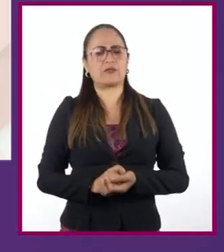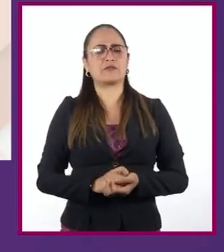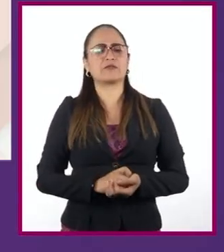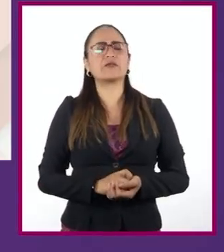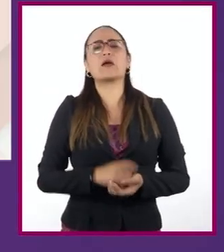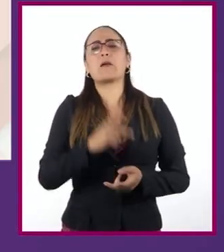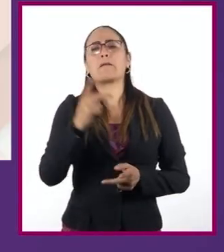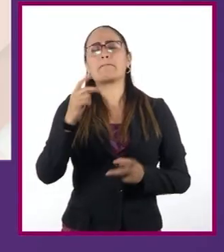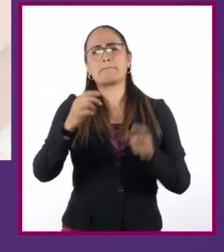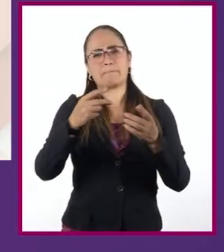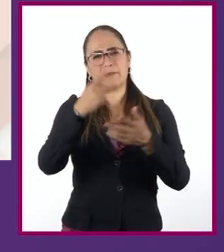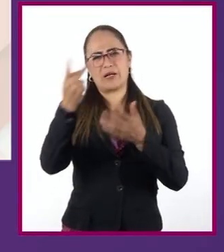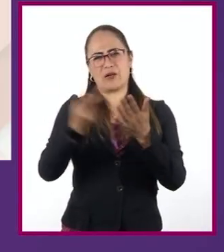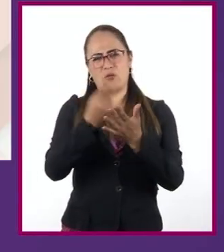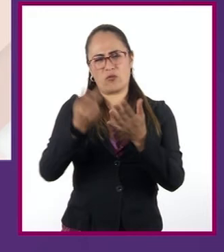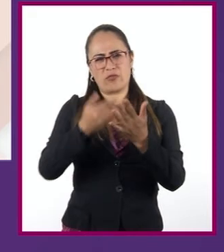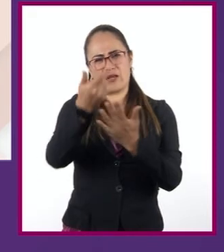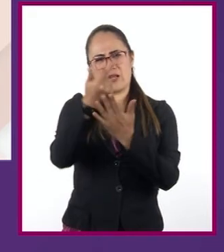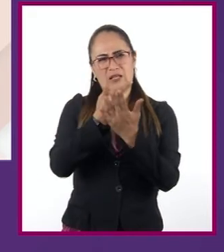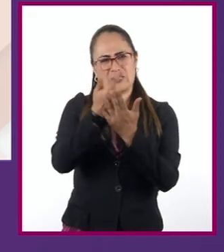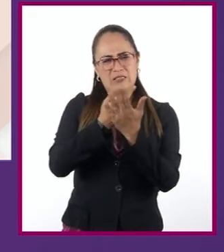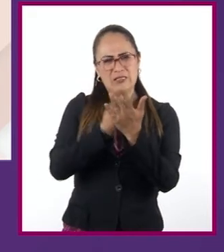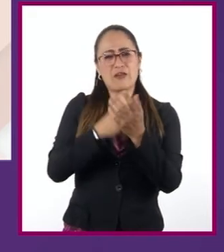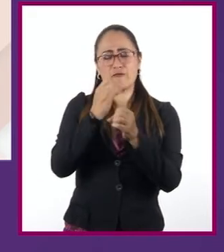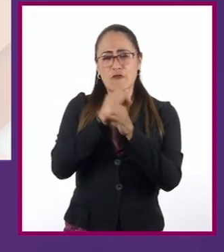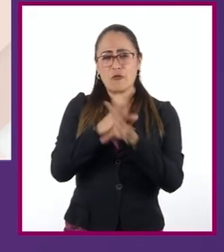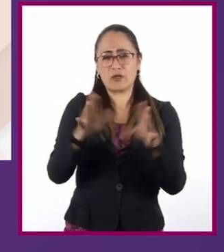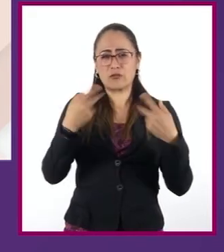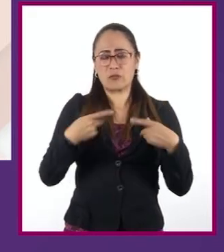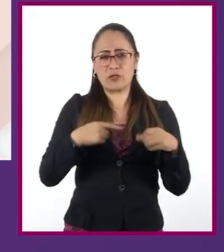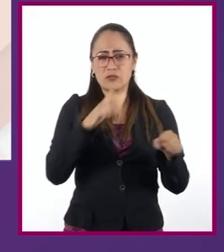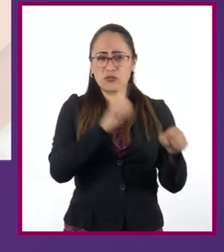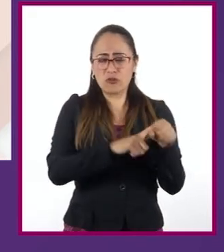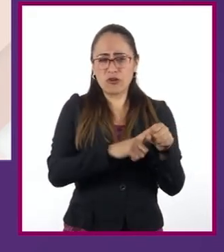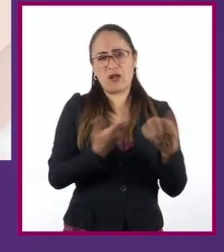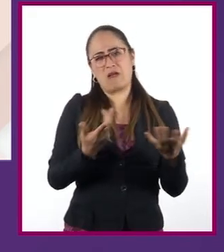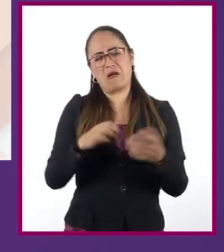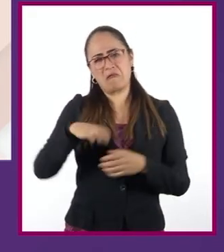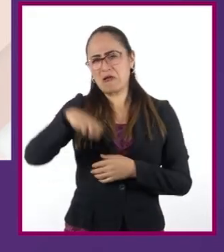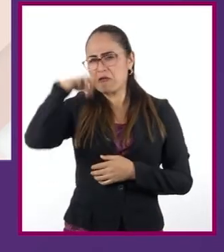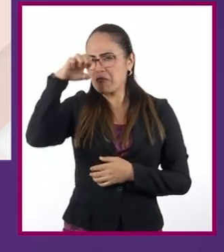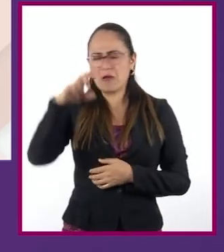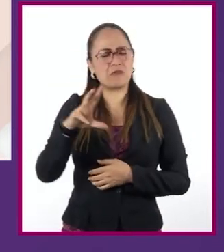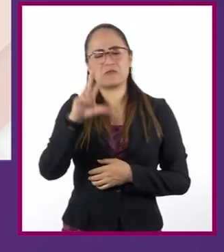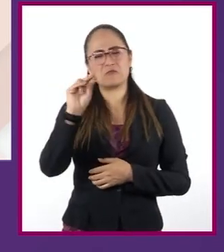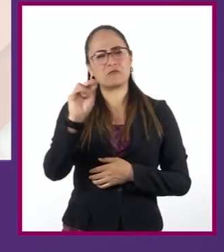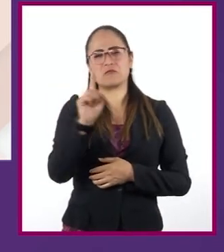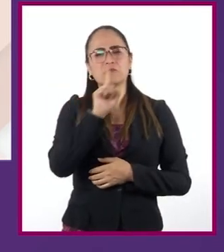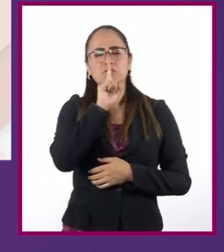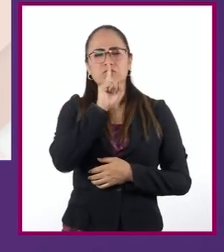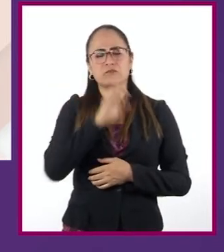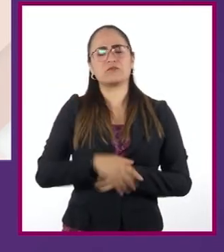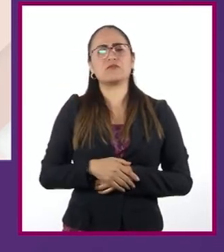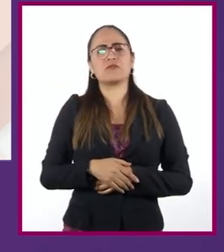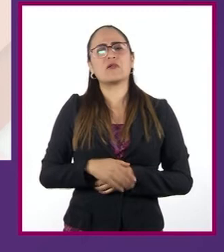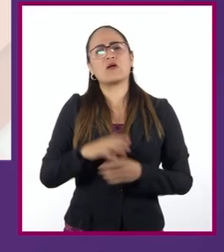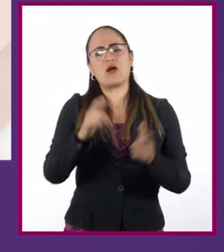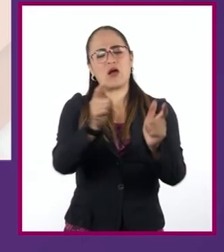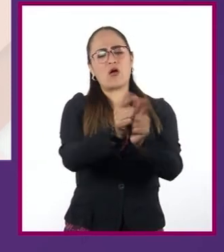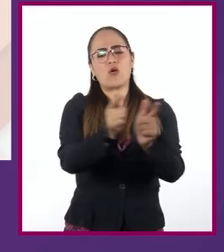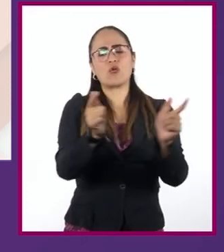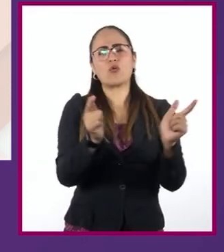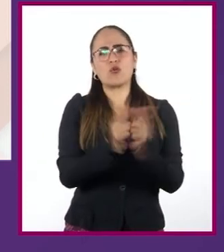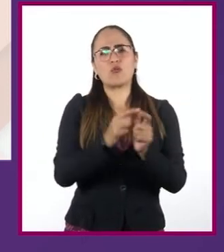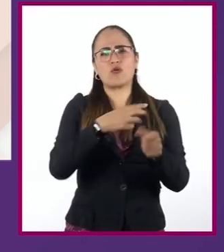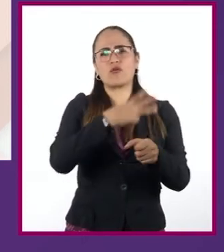cuestionario no incluye los datos del encuestado referentes a su edad, ya que se aplicó a un grupo de